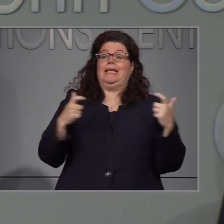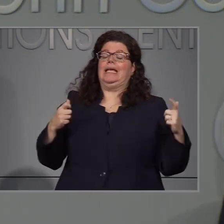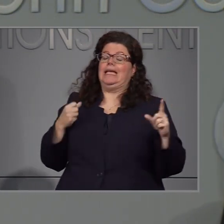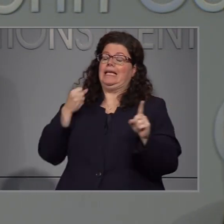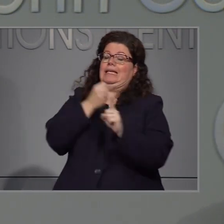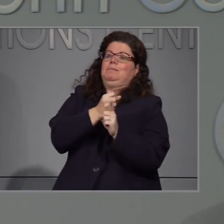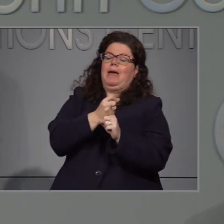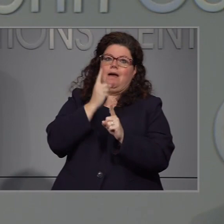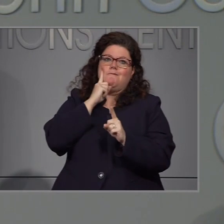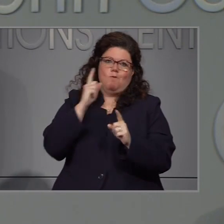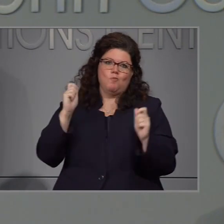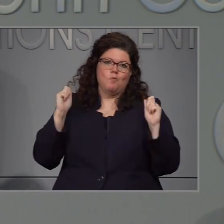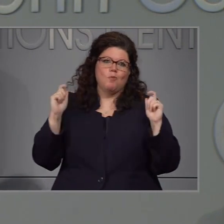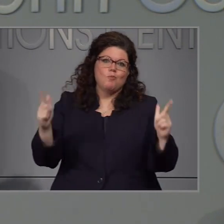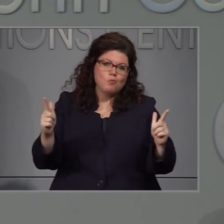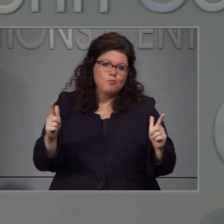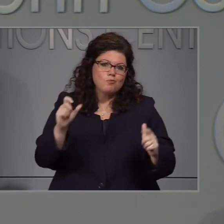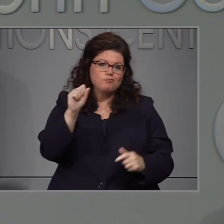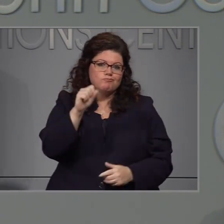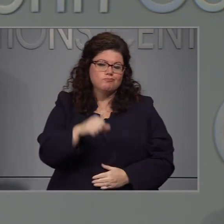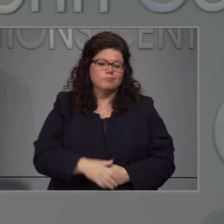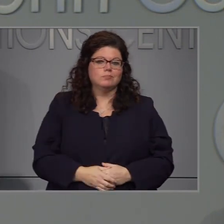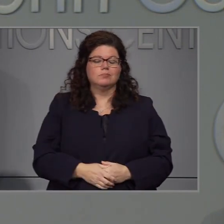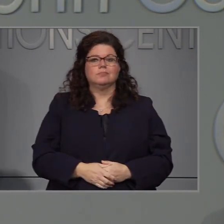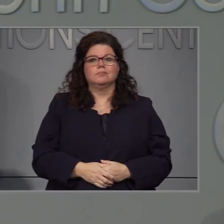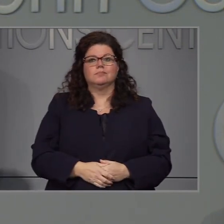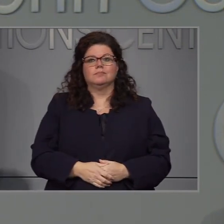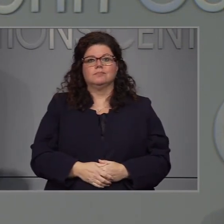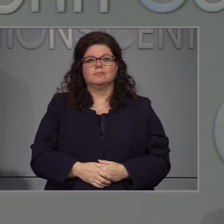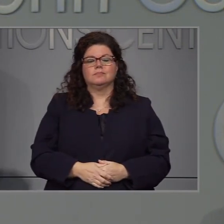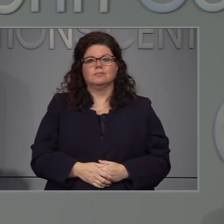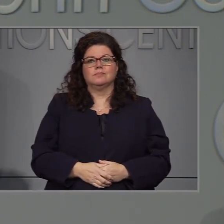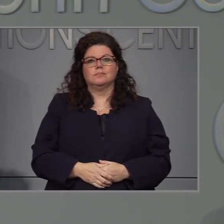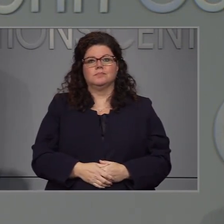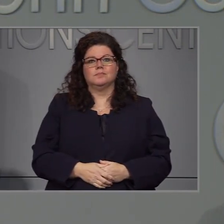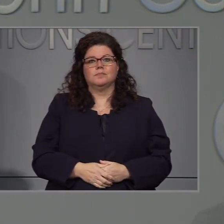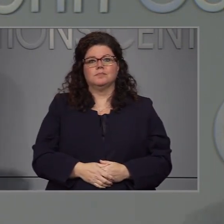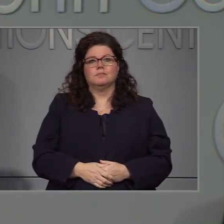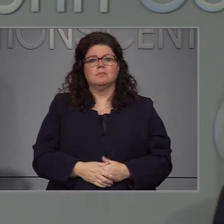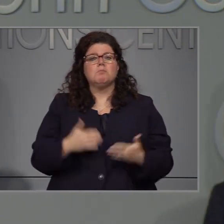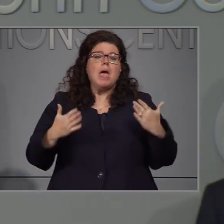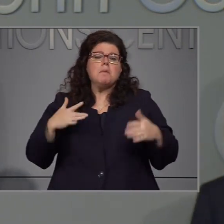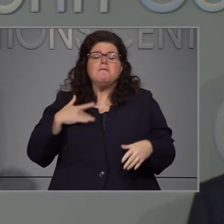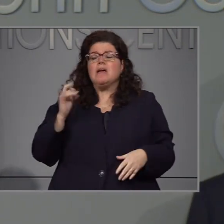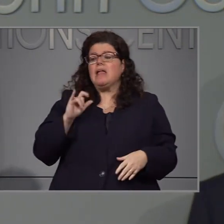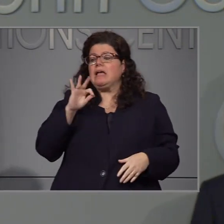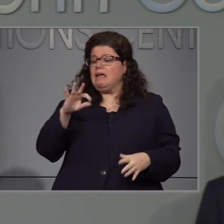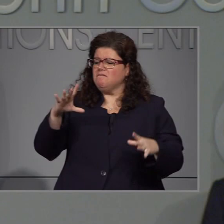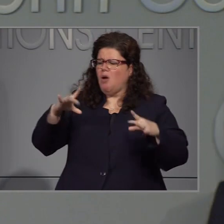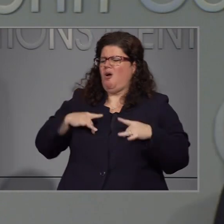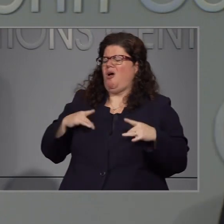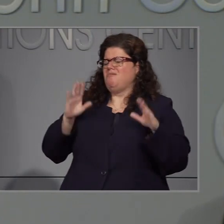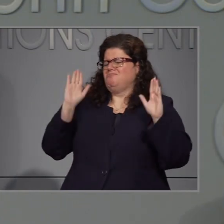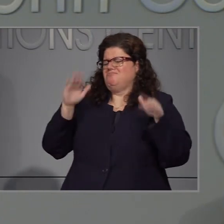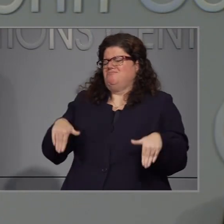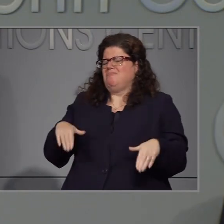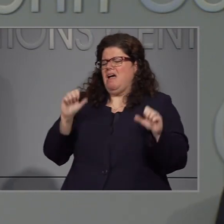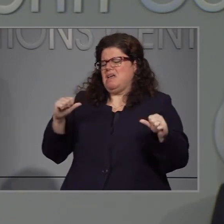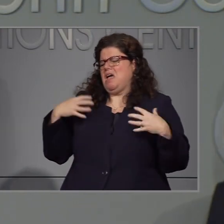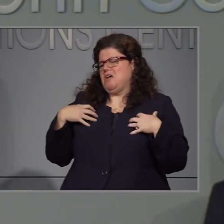para todos. Tal vez usted se sienta seguro que va a sobrevivir el